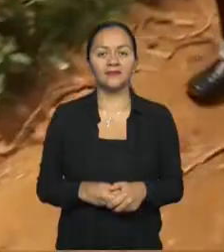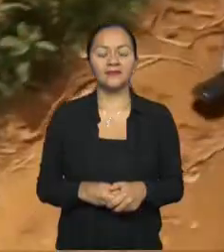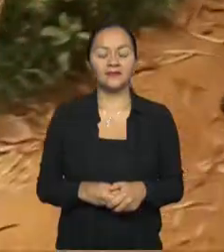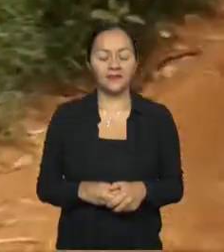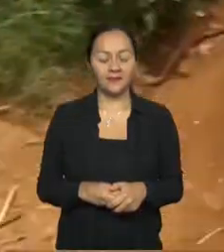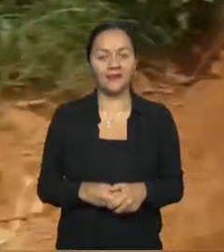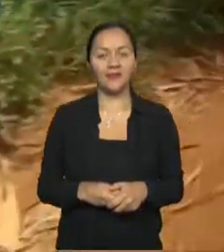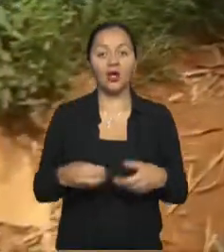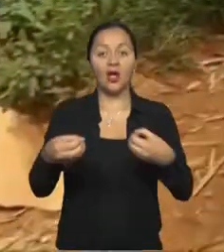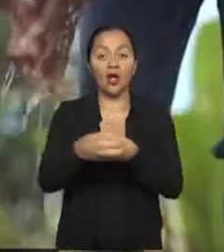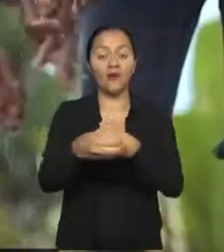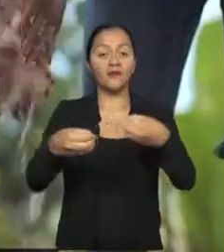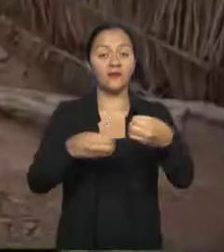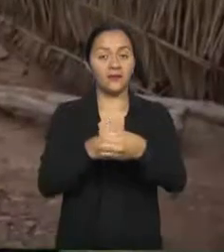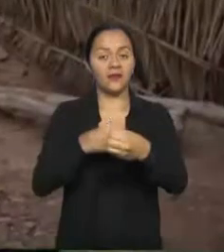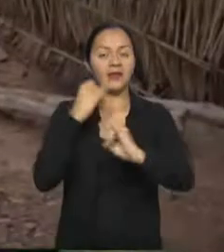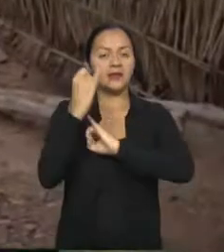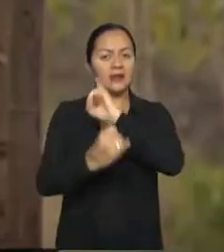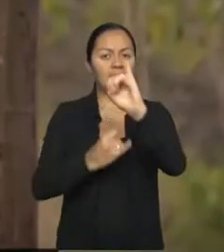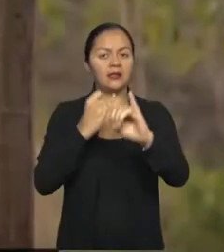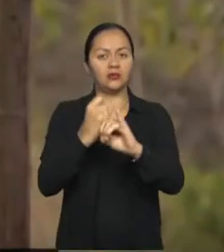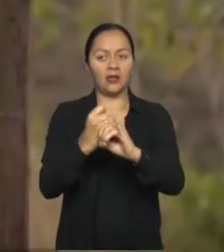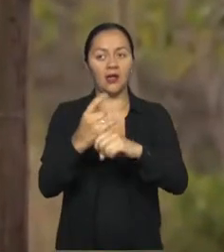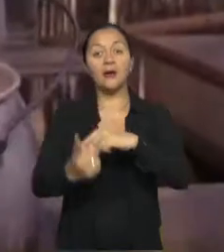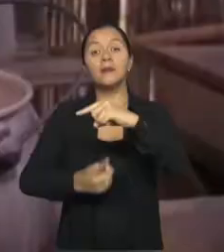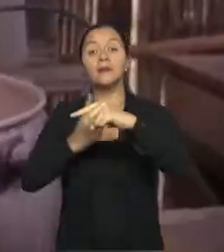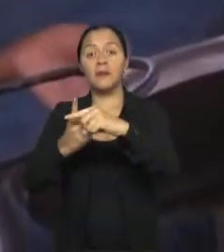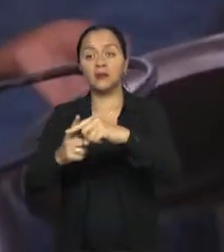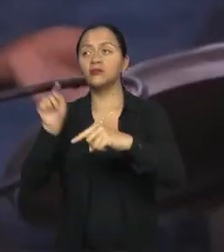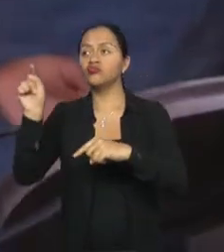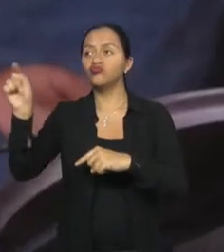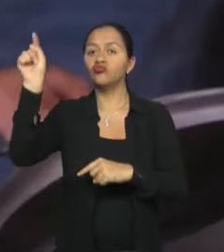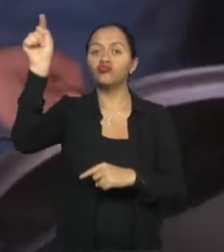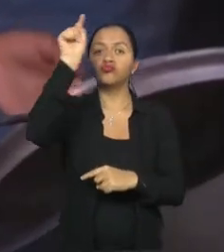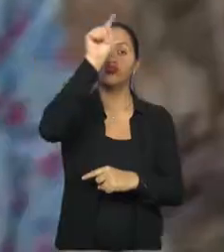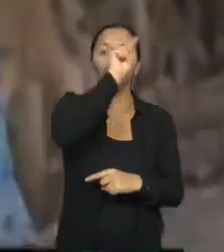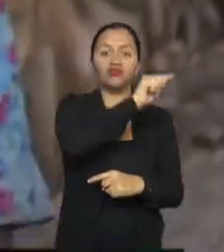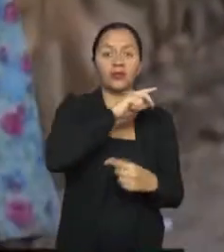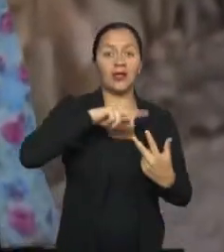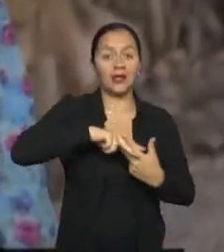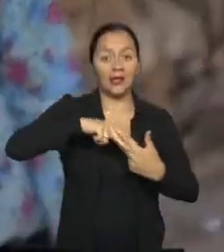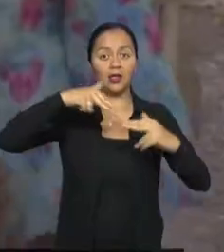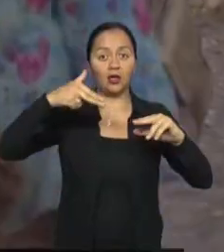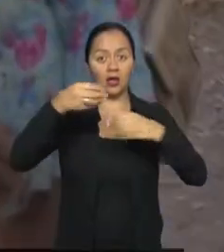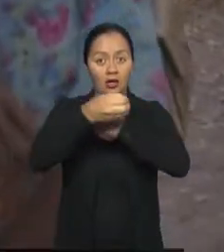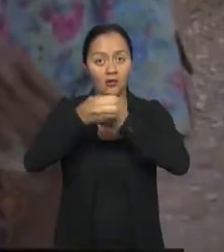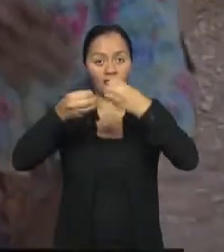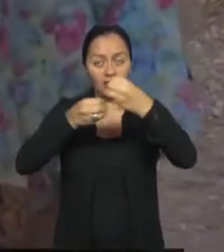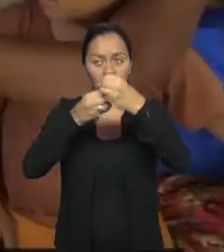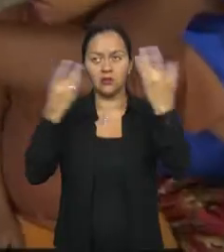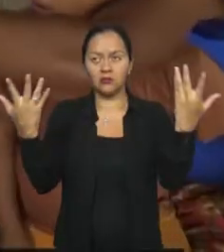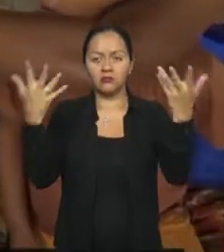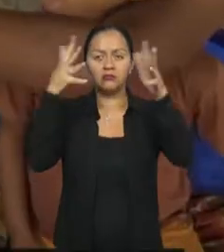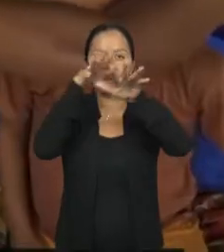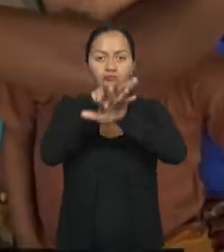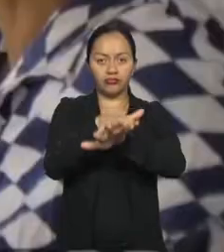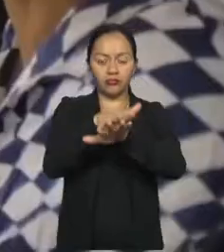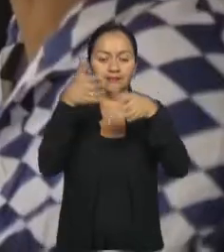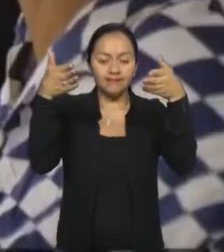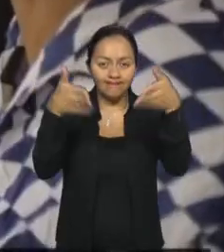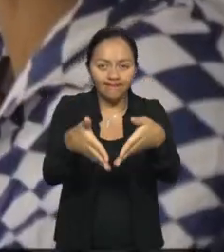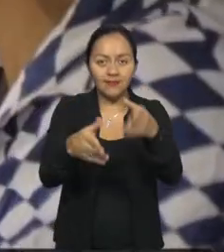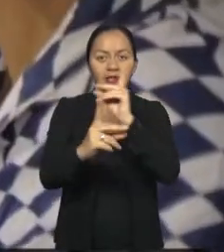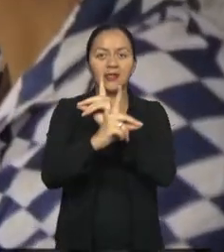Con una oficina internacional y una red de oficinas regionales, trabajan de manera cercana en pro de las personas con